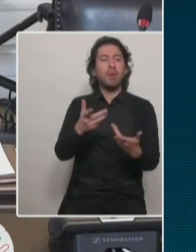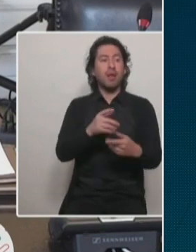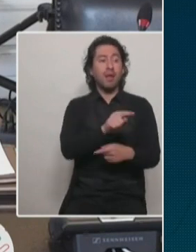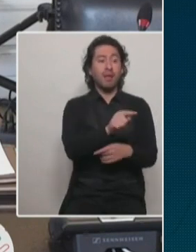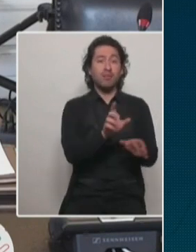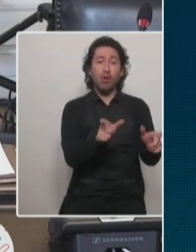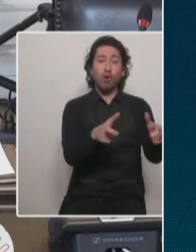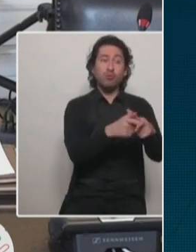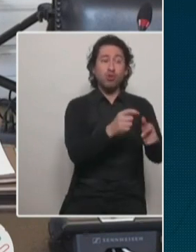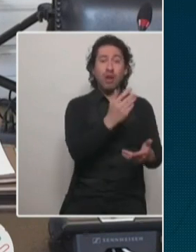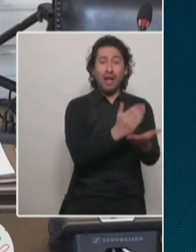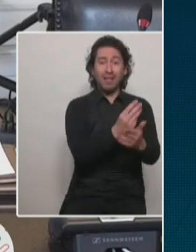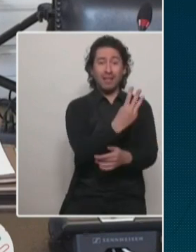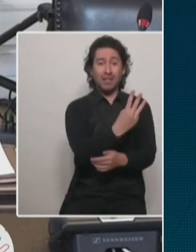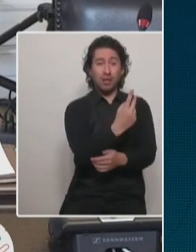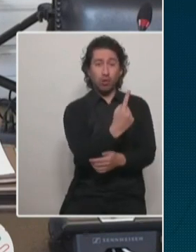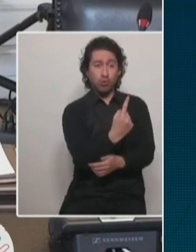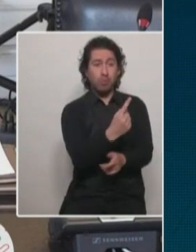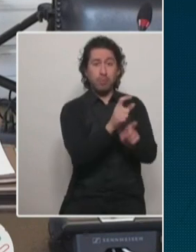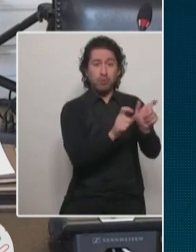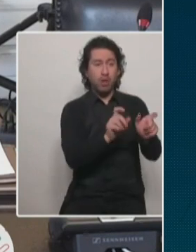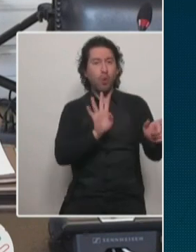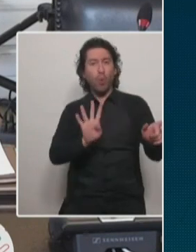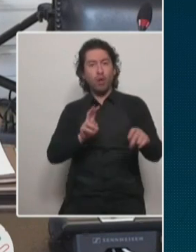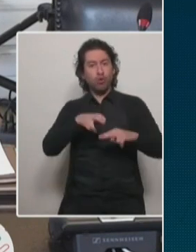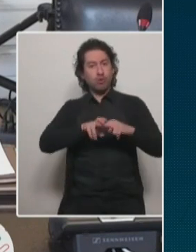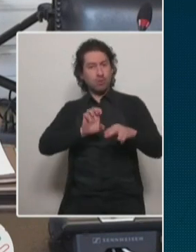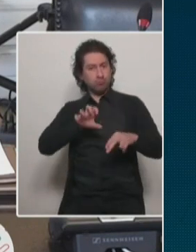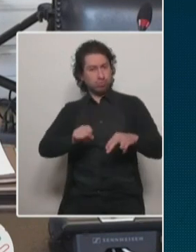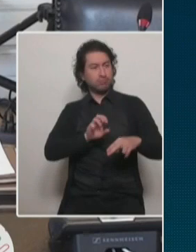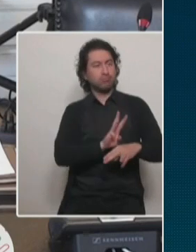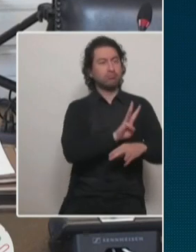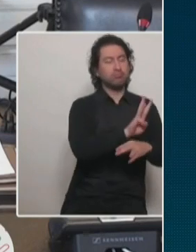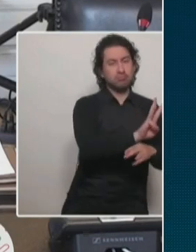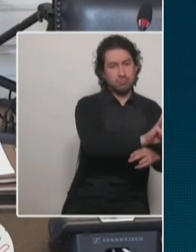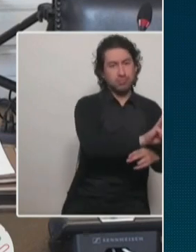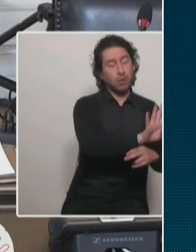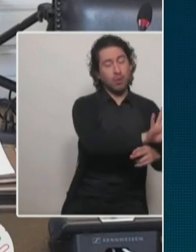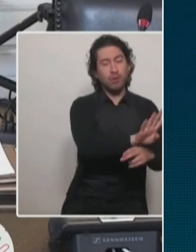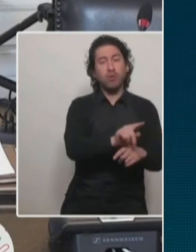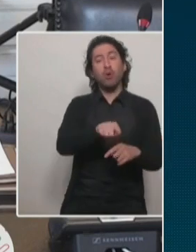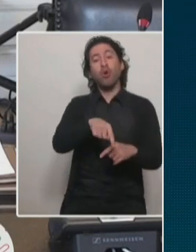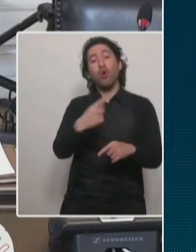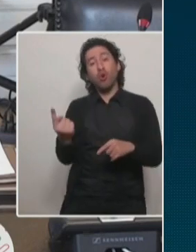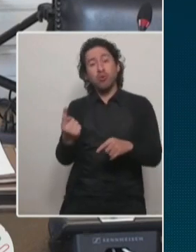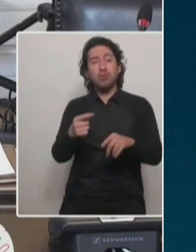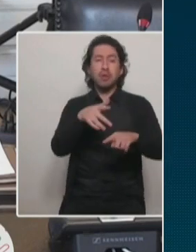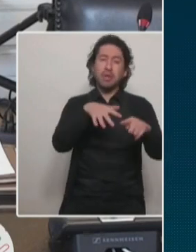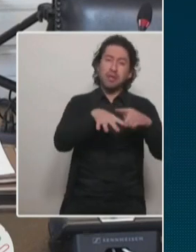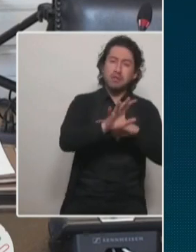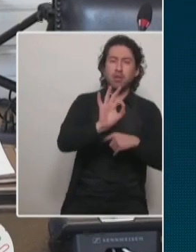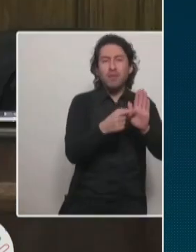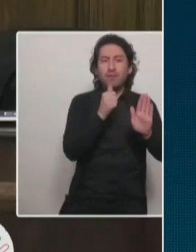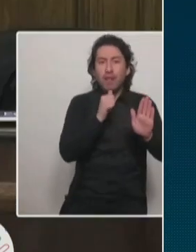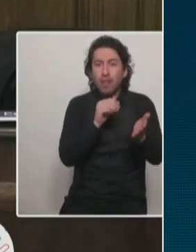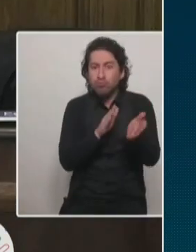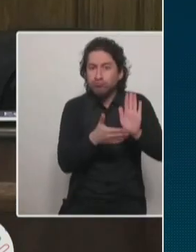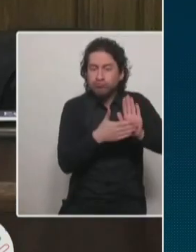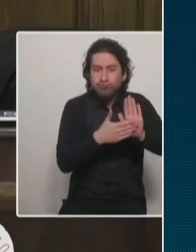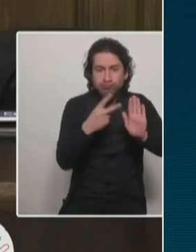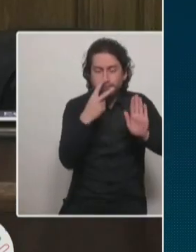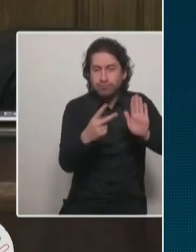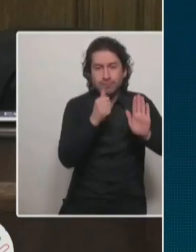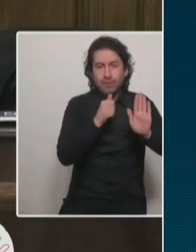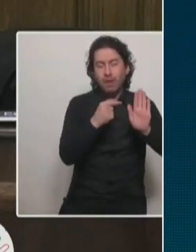cuál es el problema si va a ser un ratito eso no pasa nada fue como perdona pero nosotros estamos en una crisis